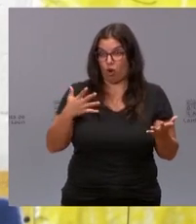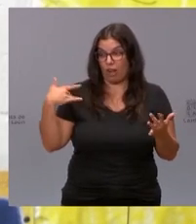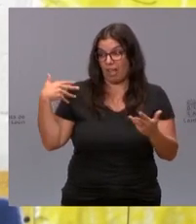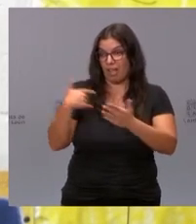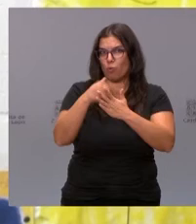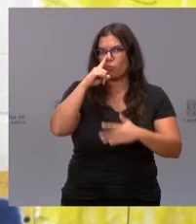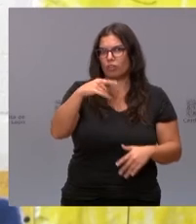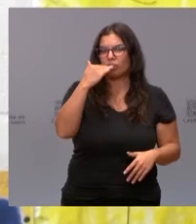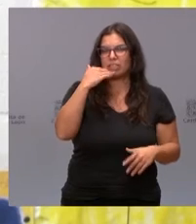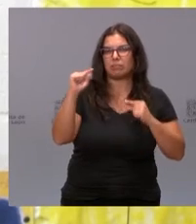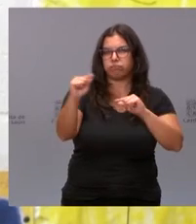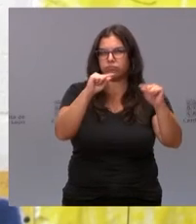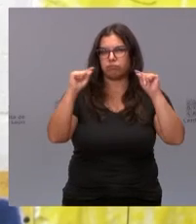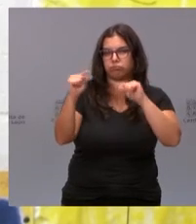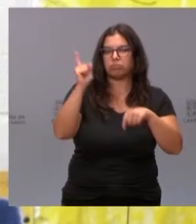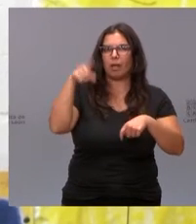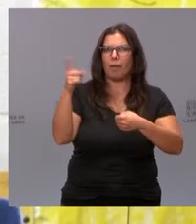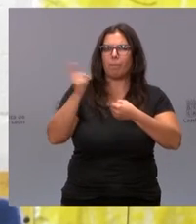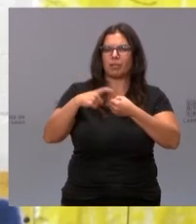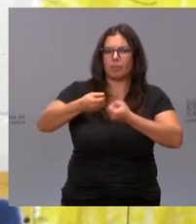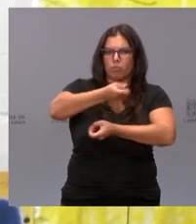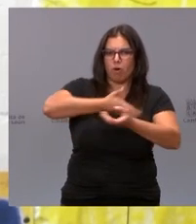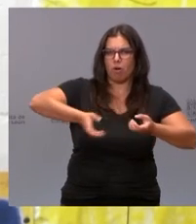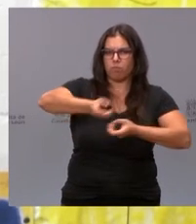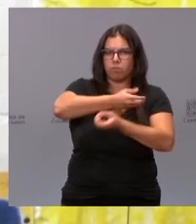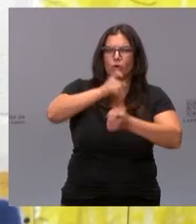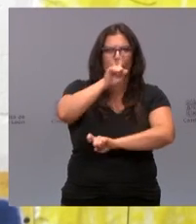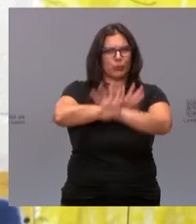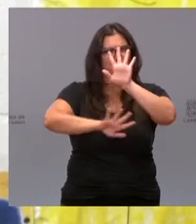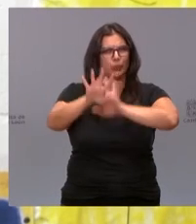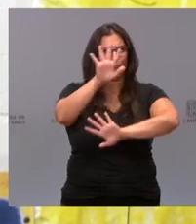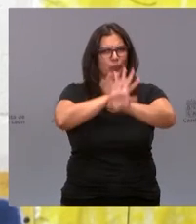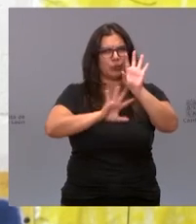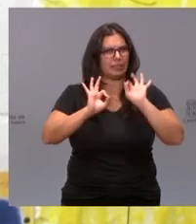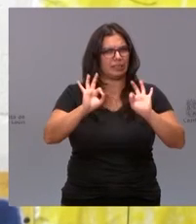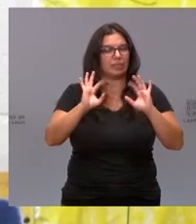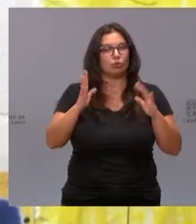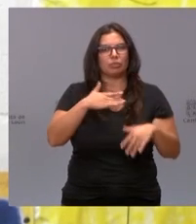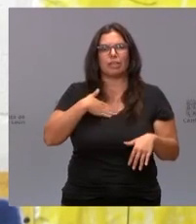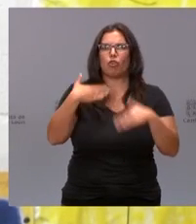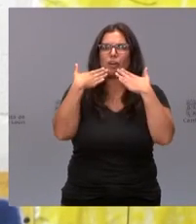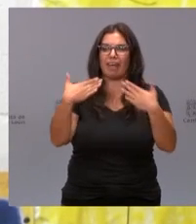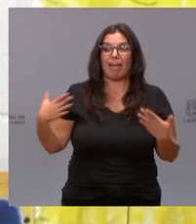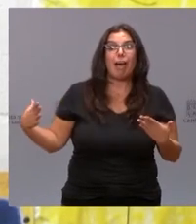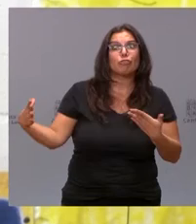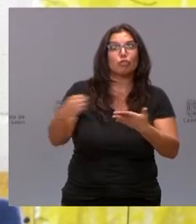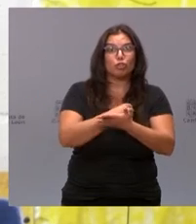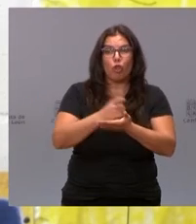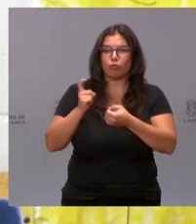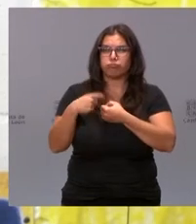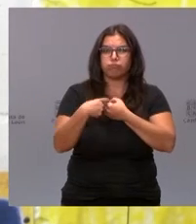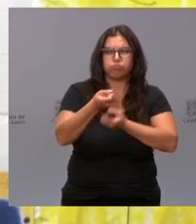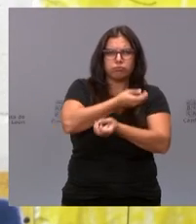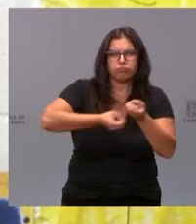un proceso de participación que ha sido extraordinariamente complejo. Pues bien, quiero agradecer a todas las partes